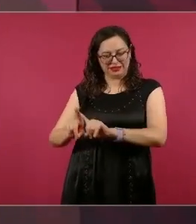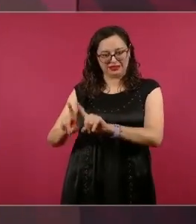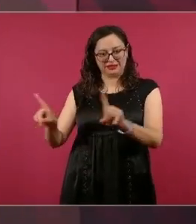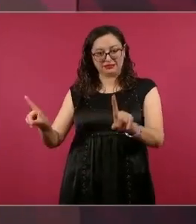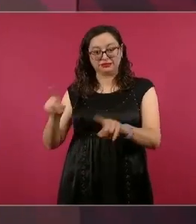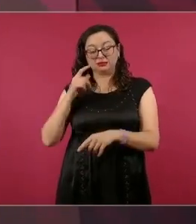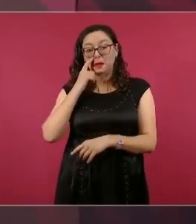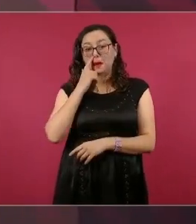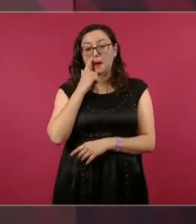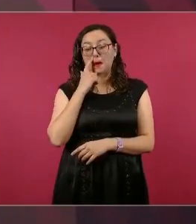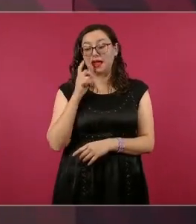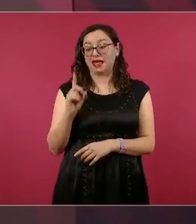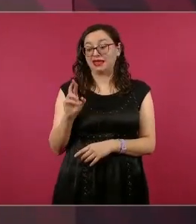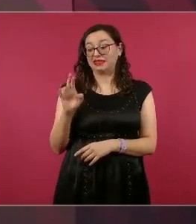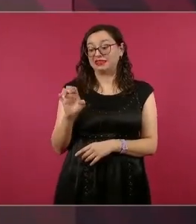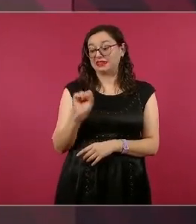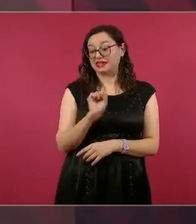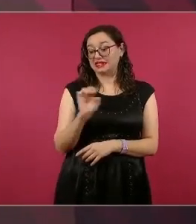La señora Dreser,